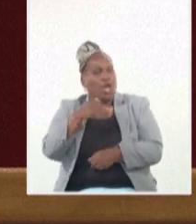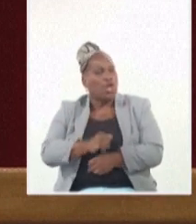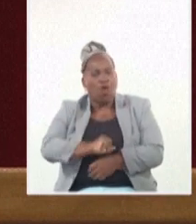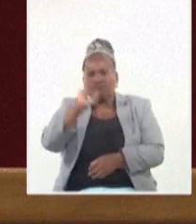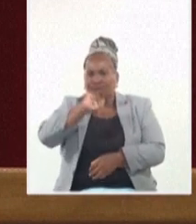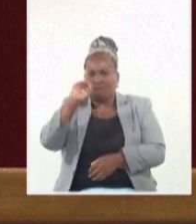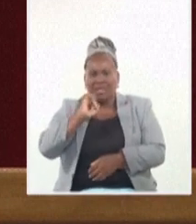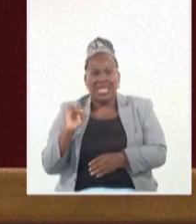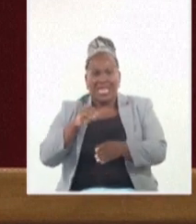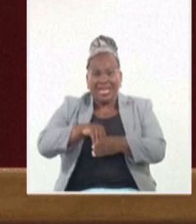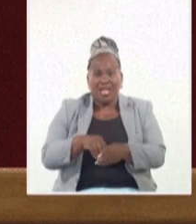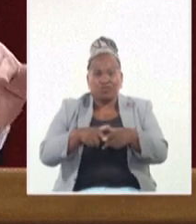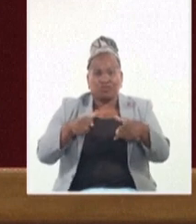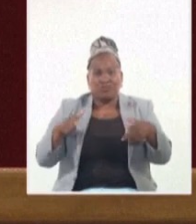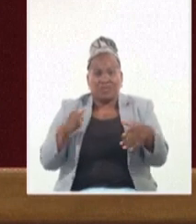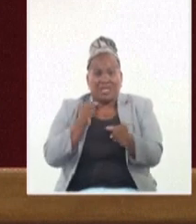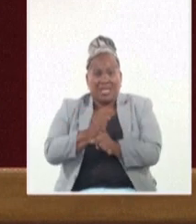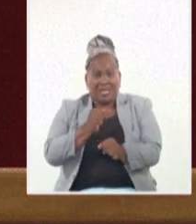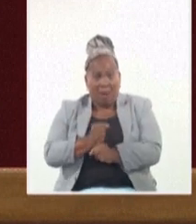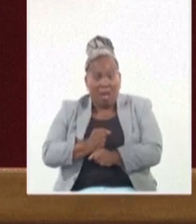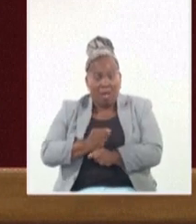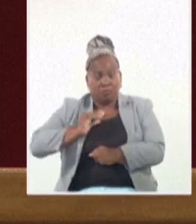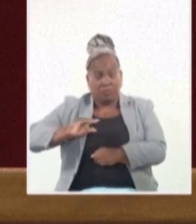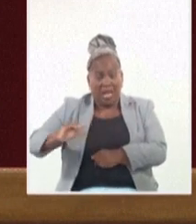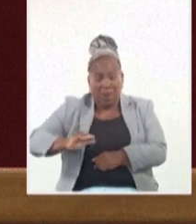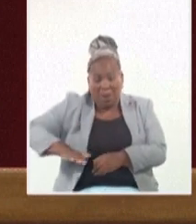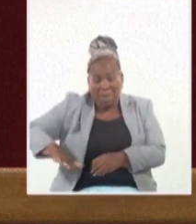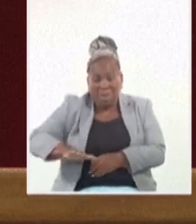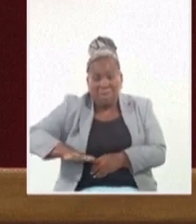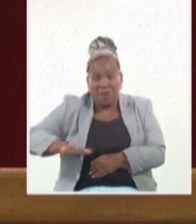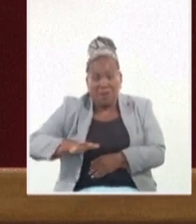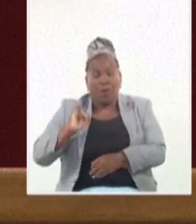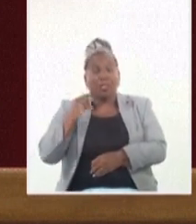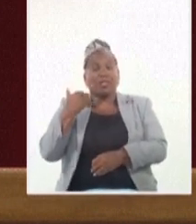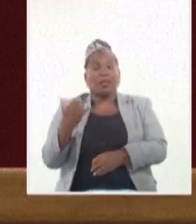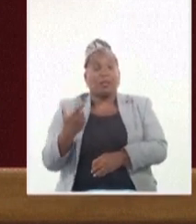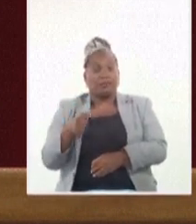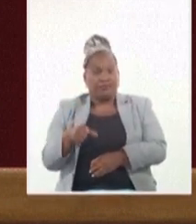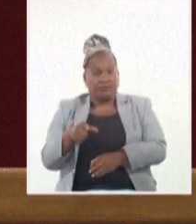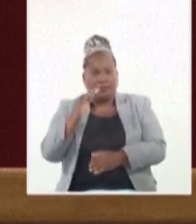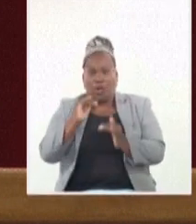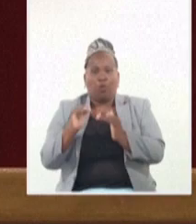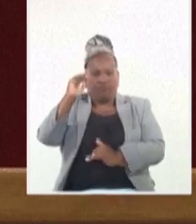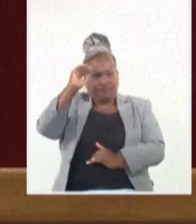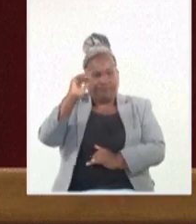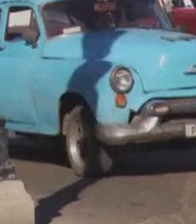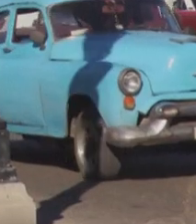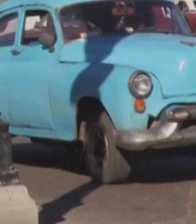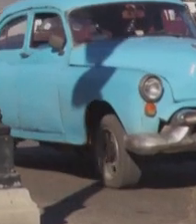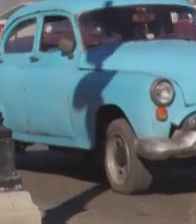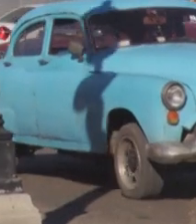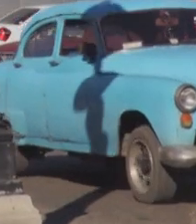ingresos y trabajan prácticamente a salario mínimo, en interés, repito, de no incrementar los precios a la